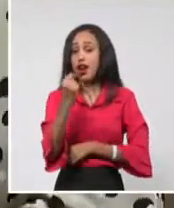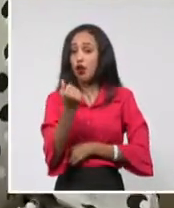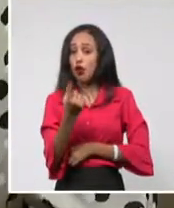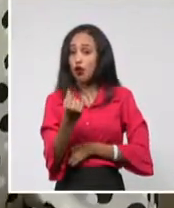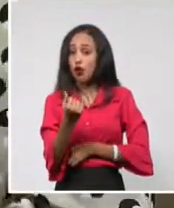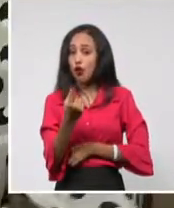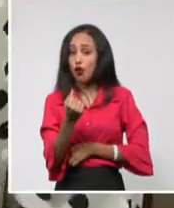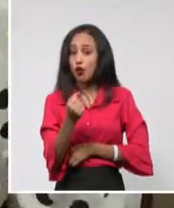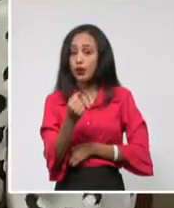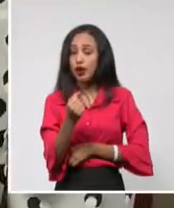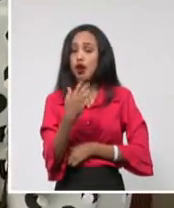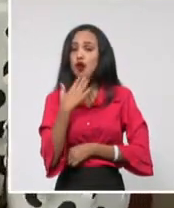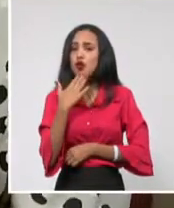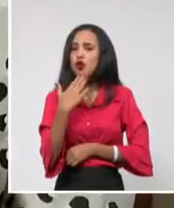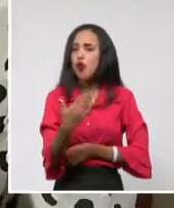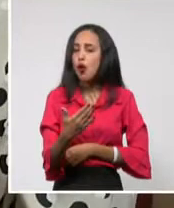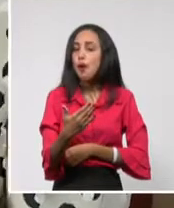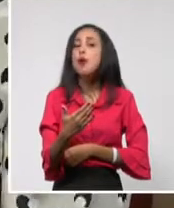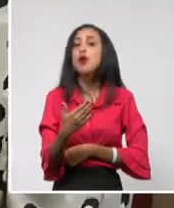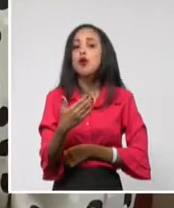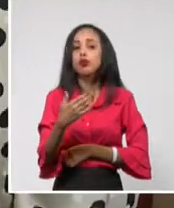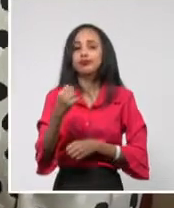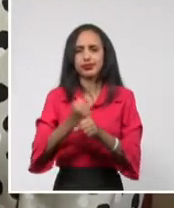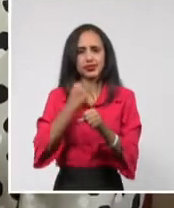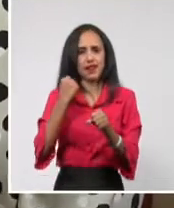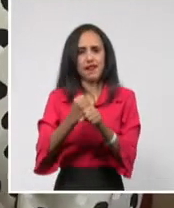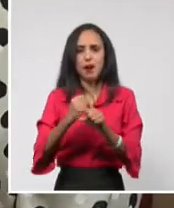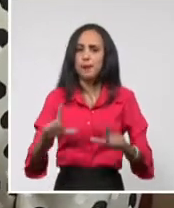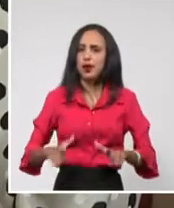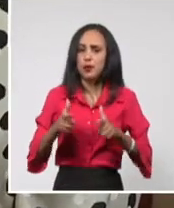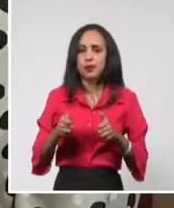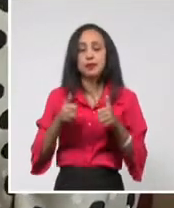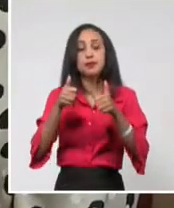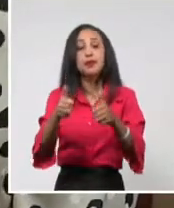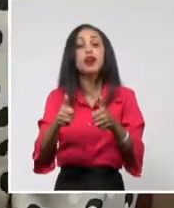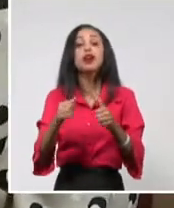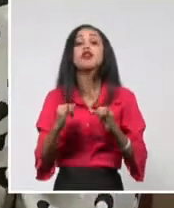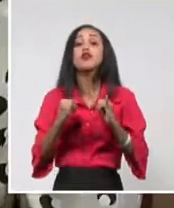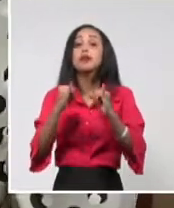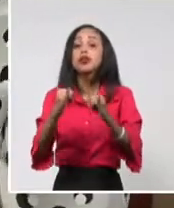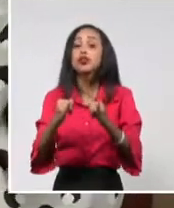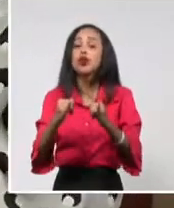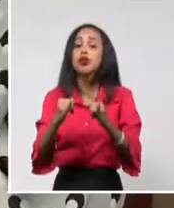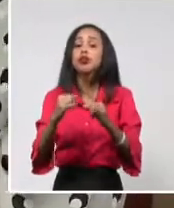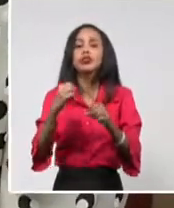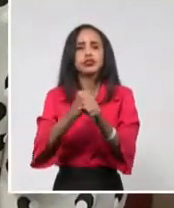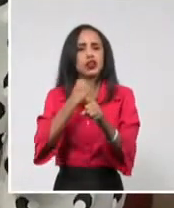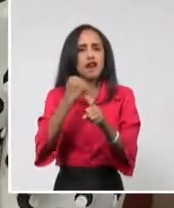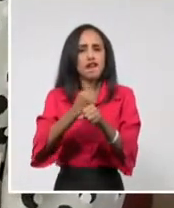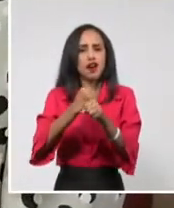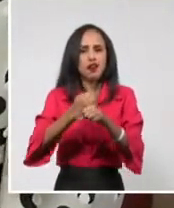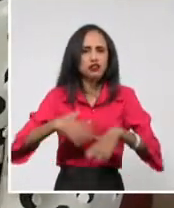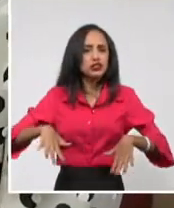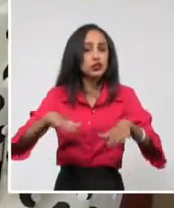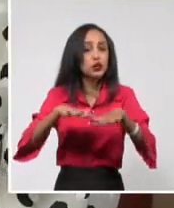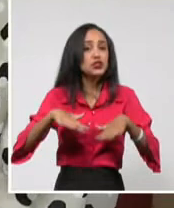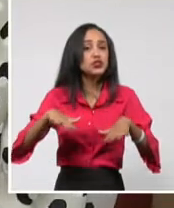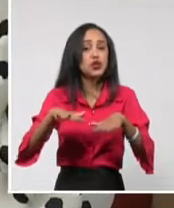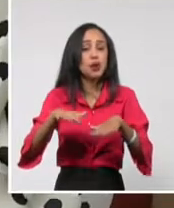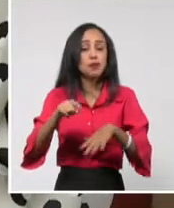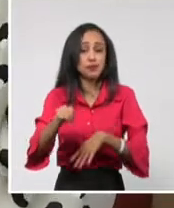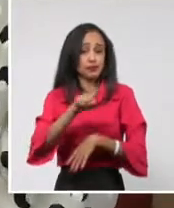que éstas se llevan a la práctica. La estrategia anunciada por nuestro gobierno el pasado julio pone a prueba la coordinación entre